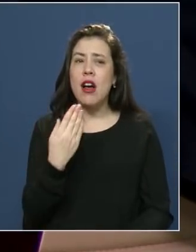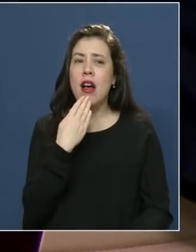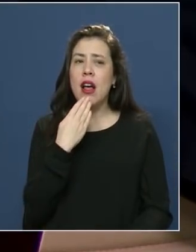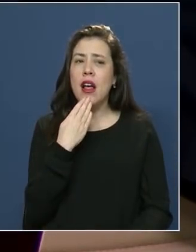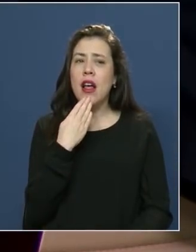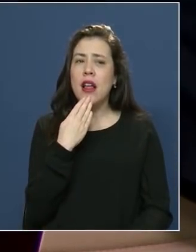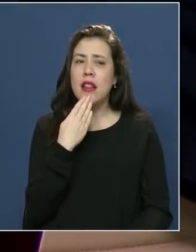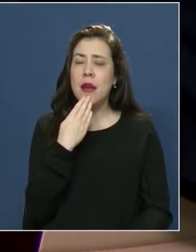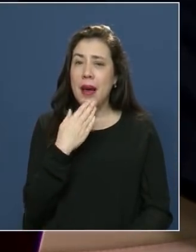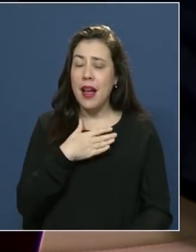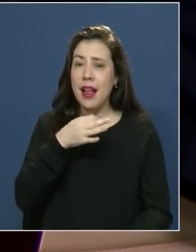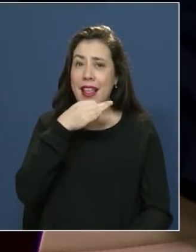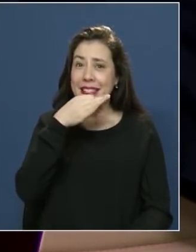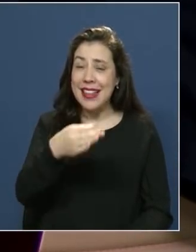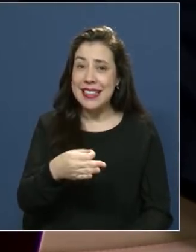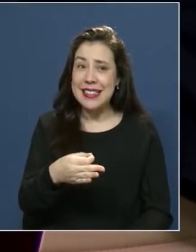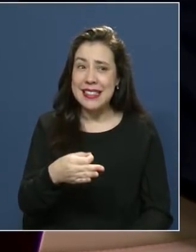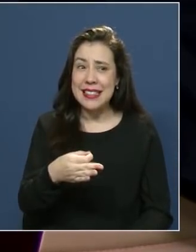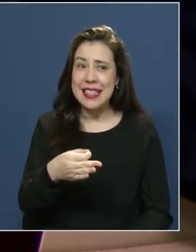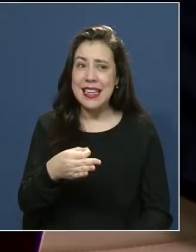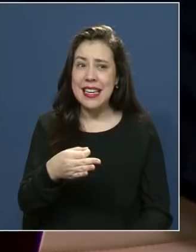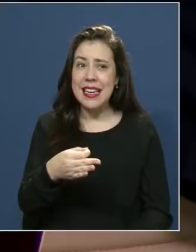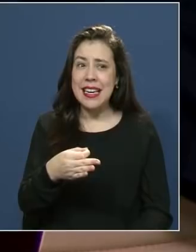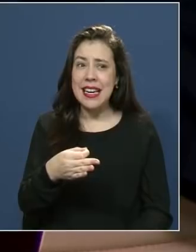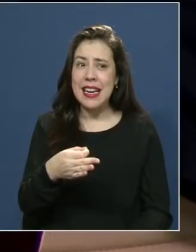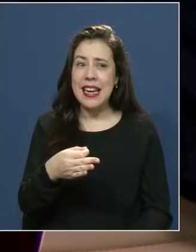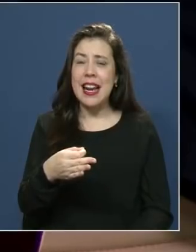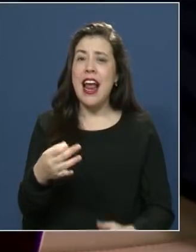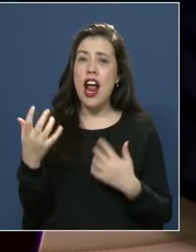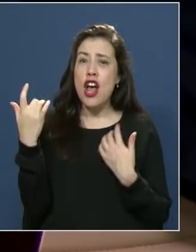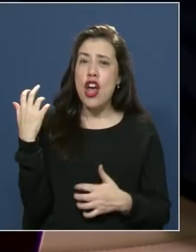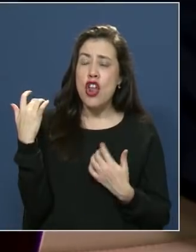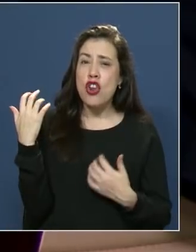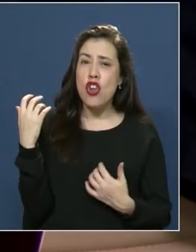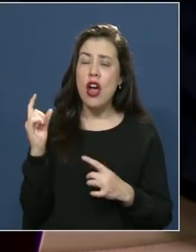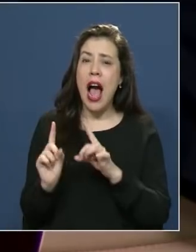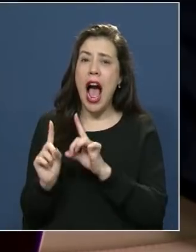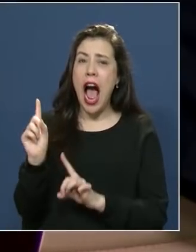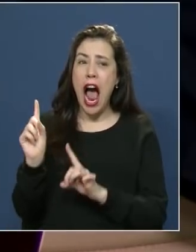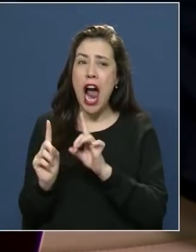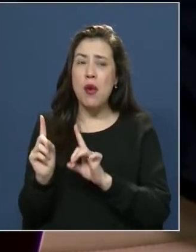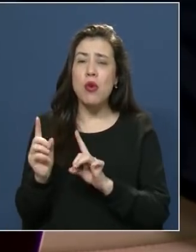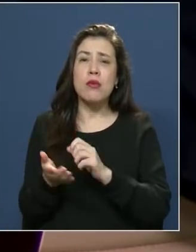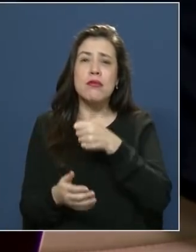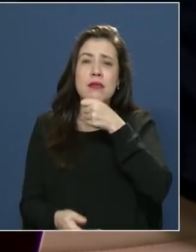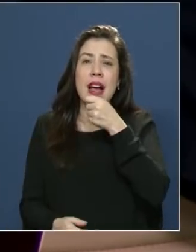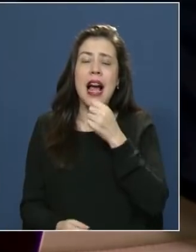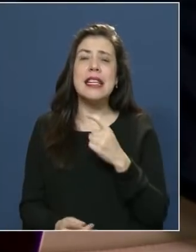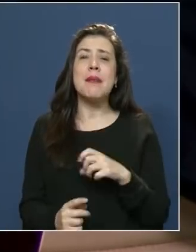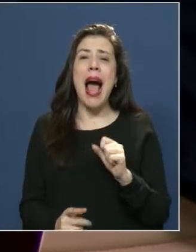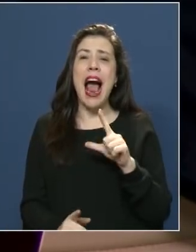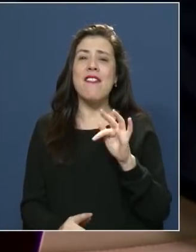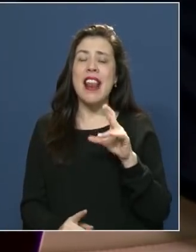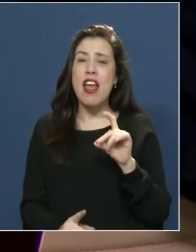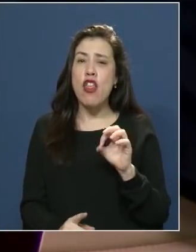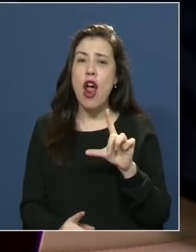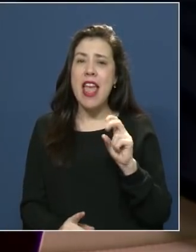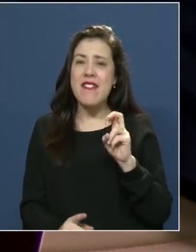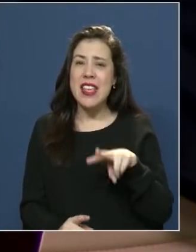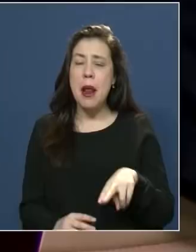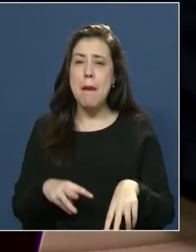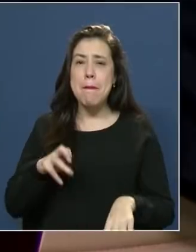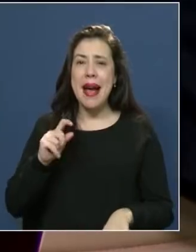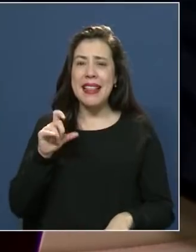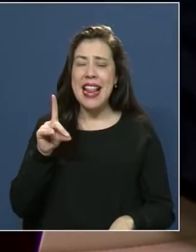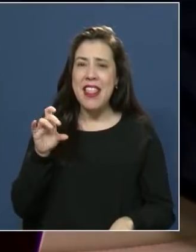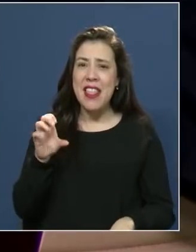también mencionar en este espacio del mundo del rock algunos comunicadores como Alfredo Levin, Matilda Svensson,